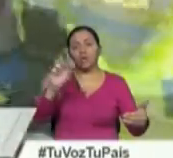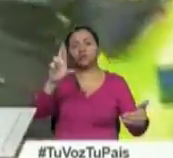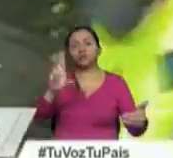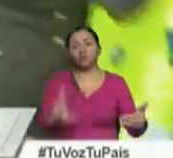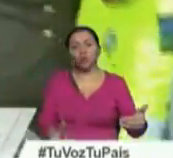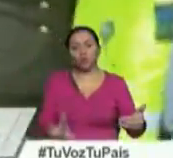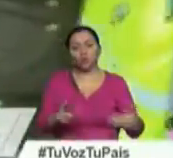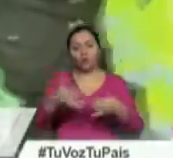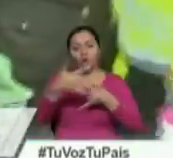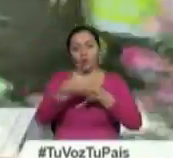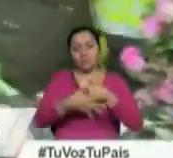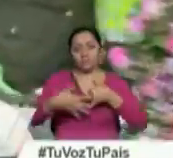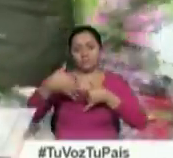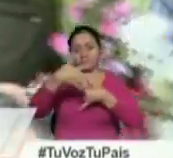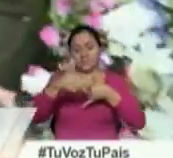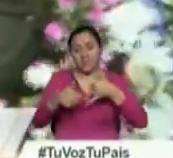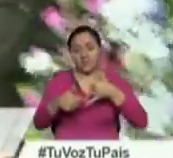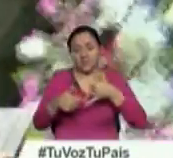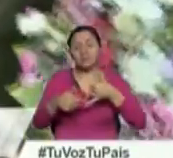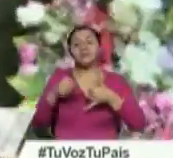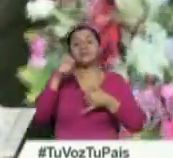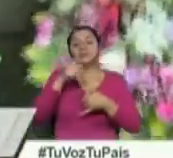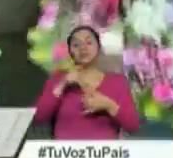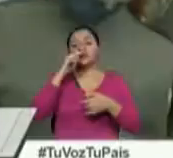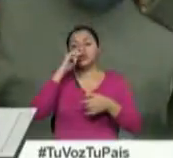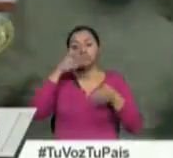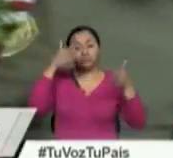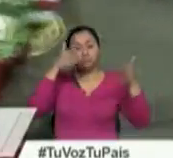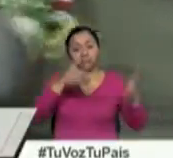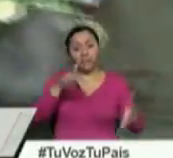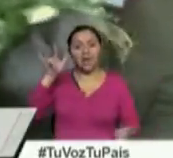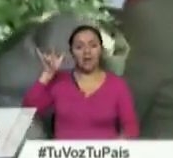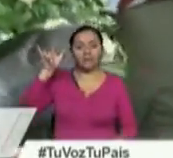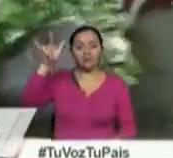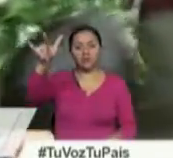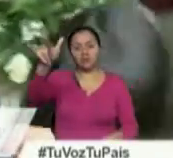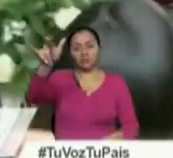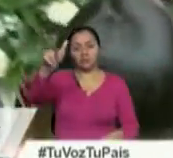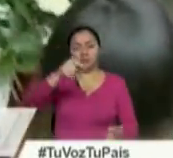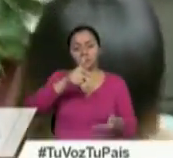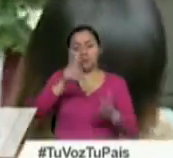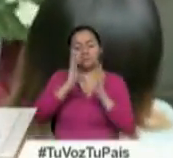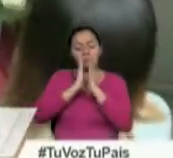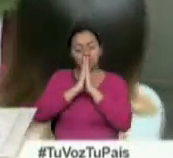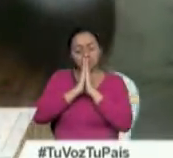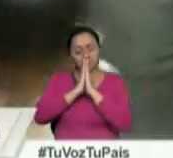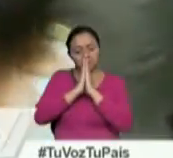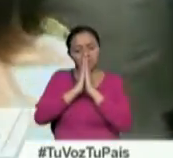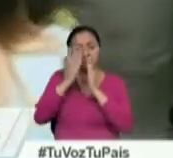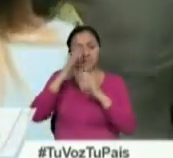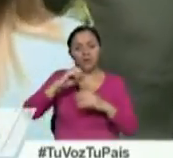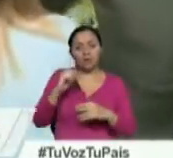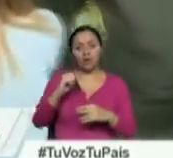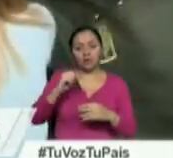país. El cuerpo de la menor fue trasladado a esa zona en un avión de la policía tras una misa en la capital colombiana.